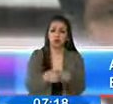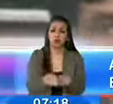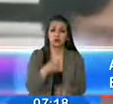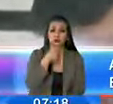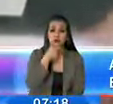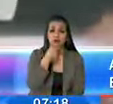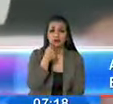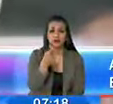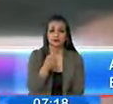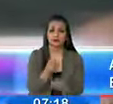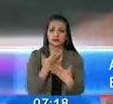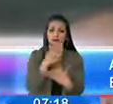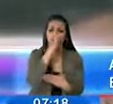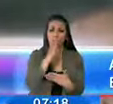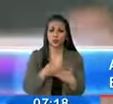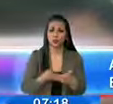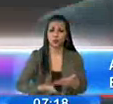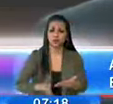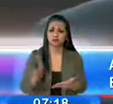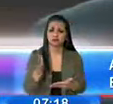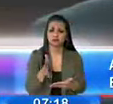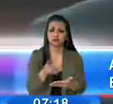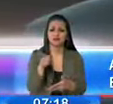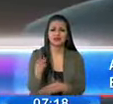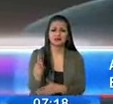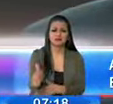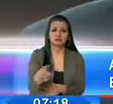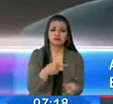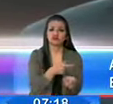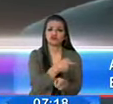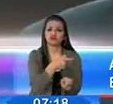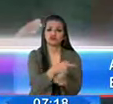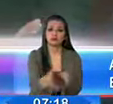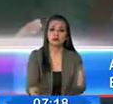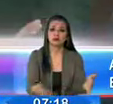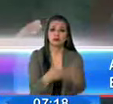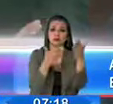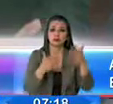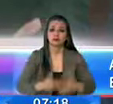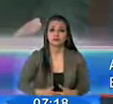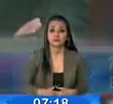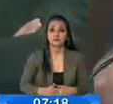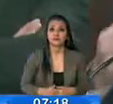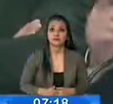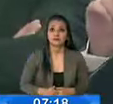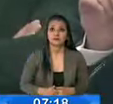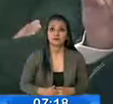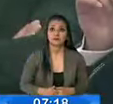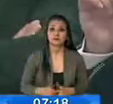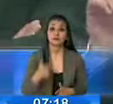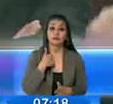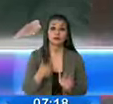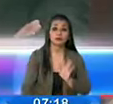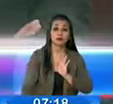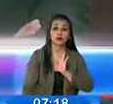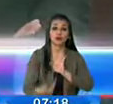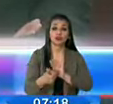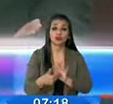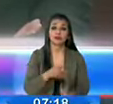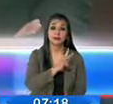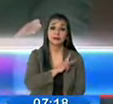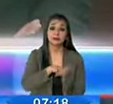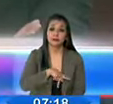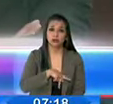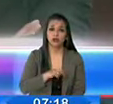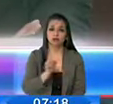informe jamás existió y que esto no es más que una persecución en su contra. Este ataque no lo recibo como algo personal.